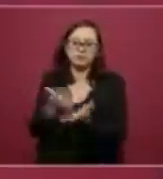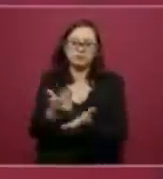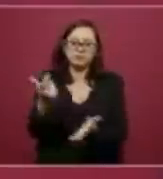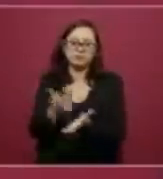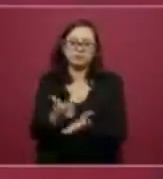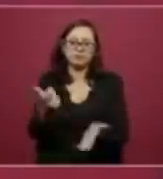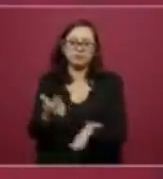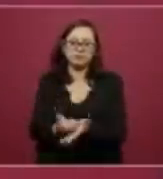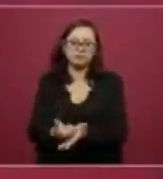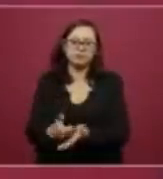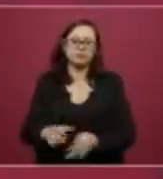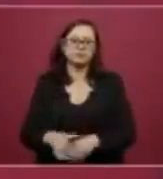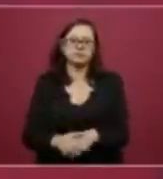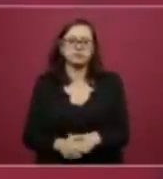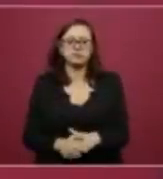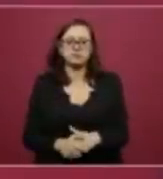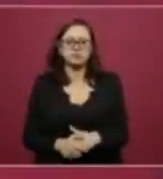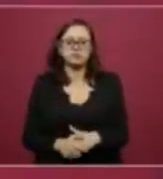Ellos